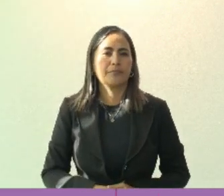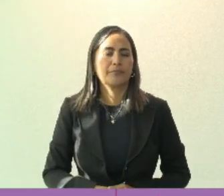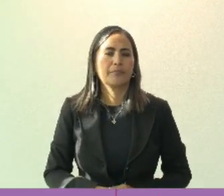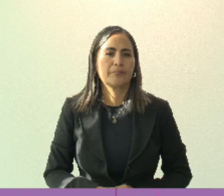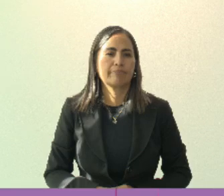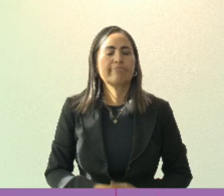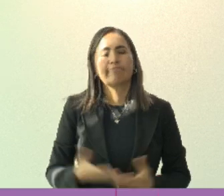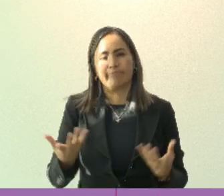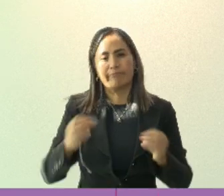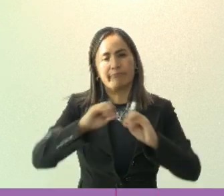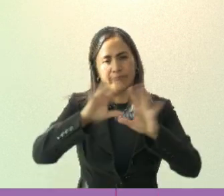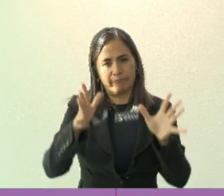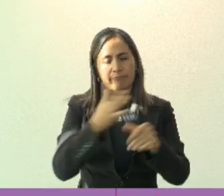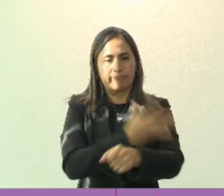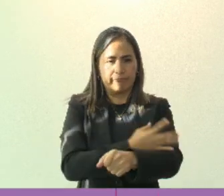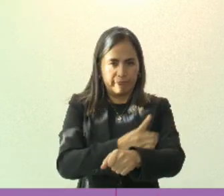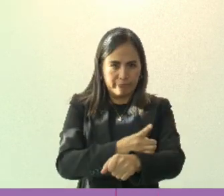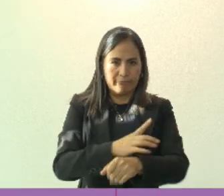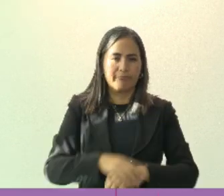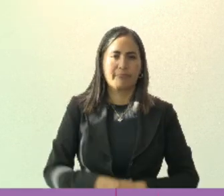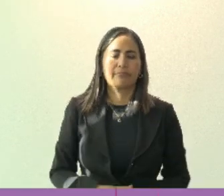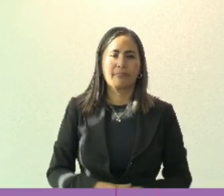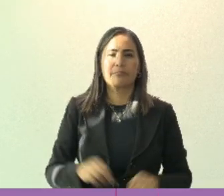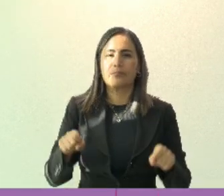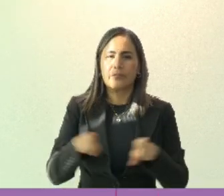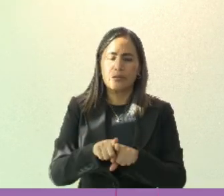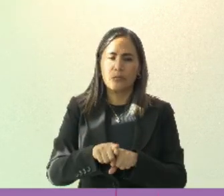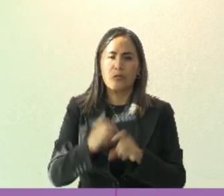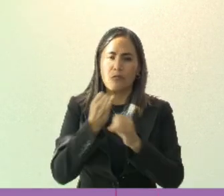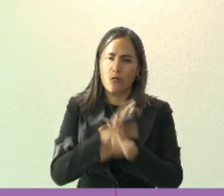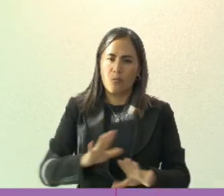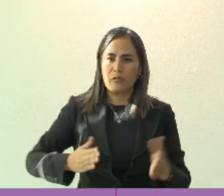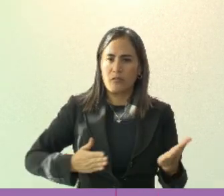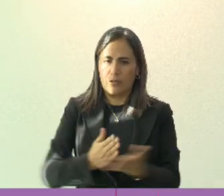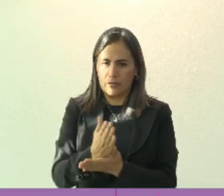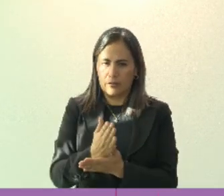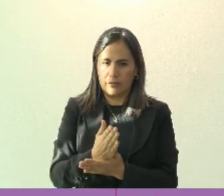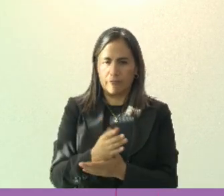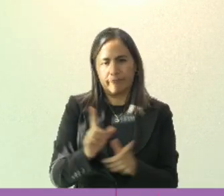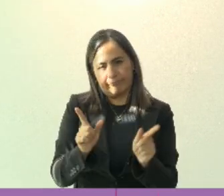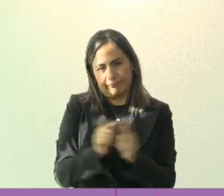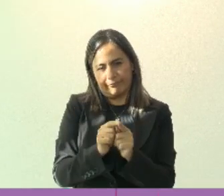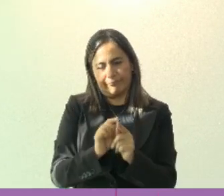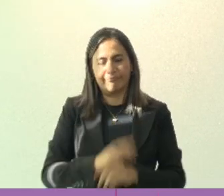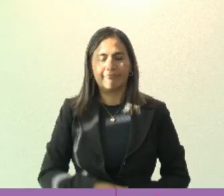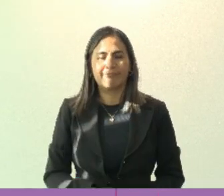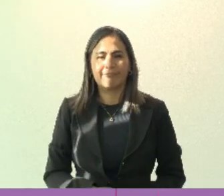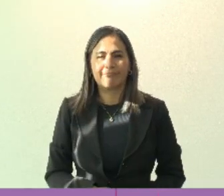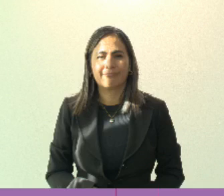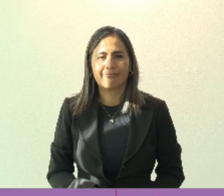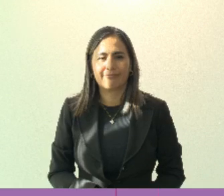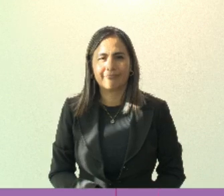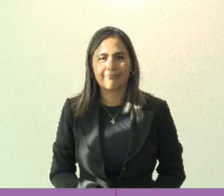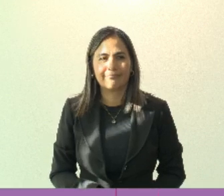de transparencia y, por supuesto, de acceso a la información. Hasta ahí mis comentarios. ¿Sí?